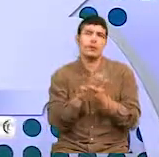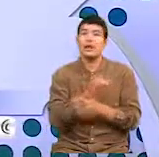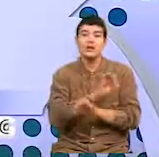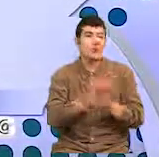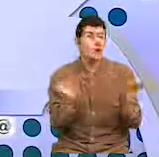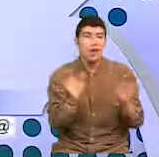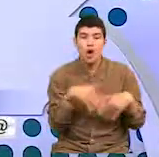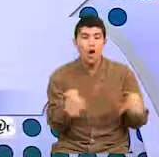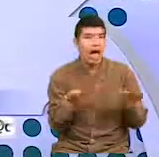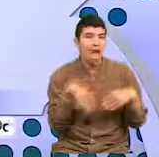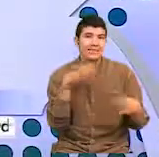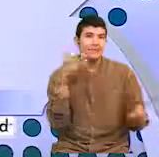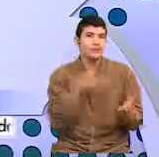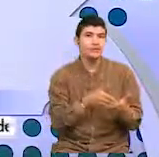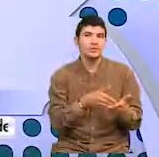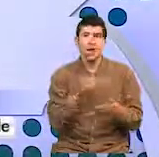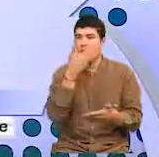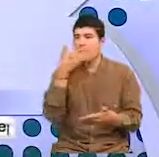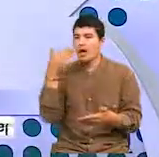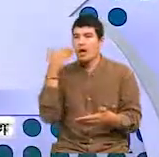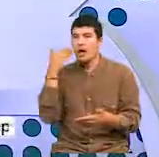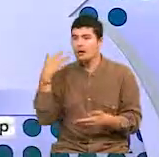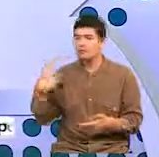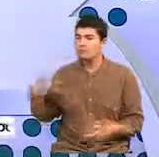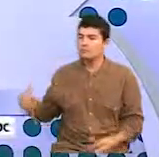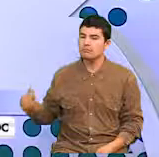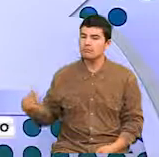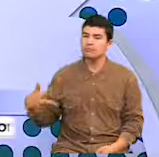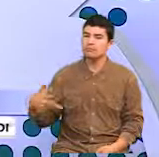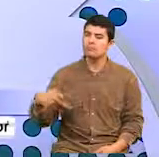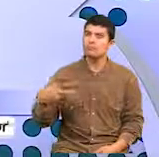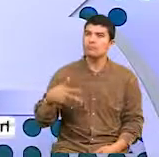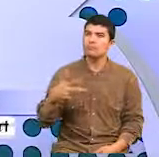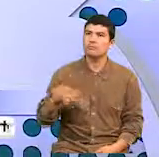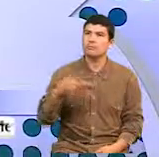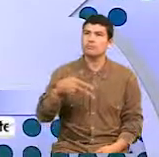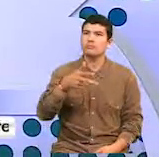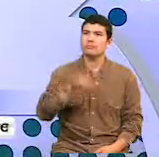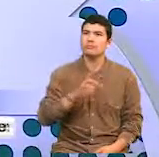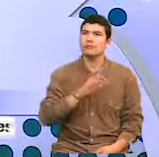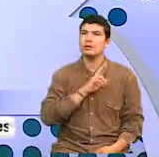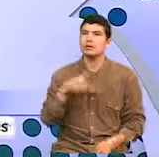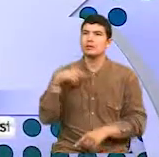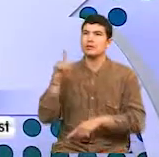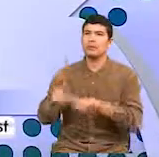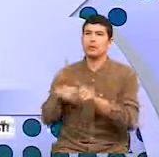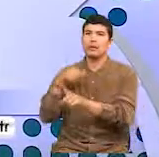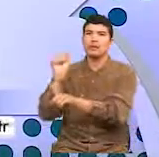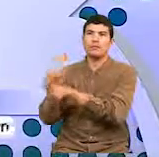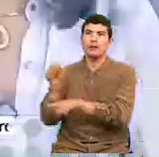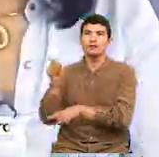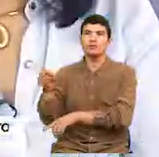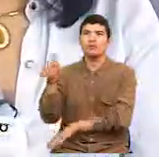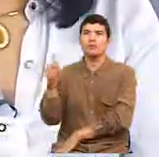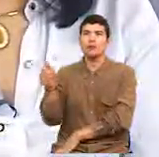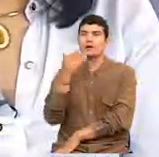denuncia, hombre, un guerrillero puede pasar de civil al lado de nosotros y no le podemos hacer nada porque es un buen